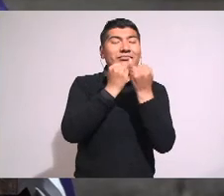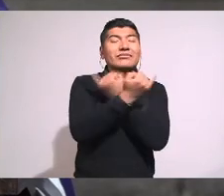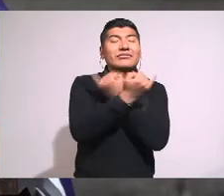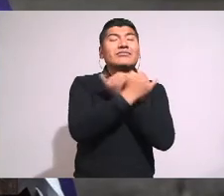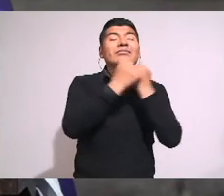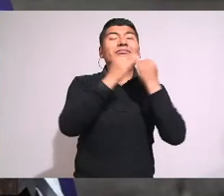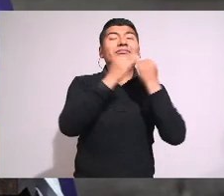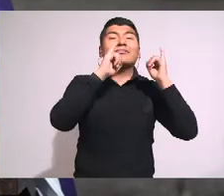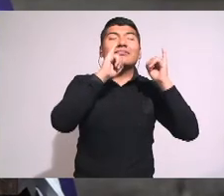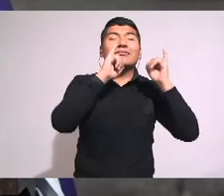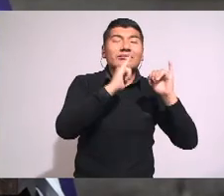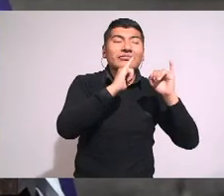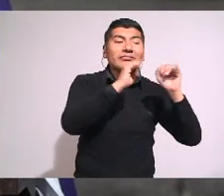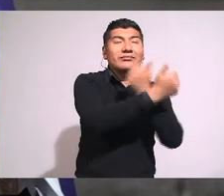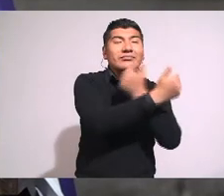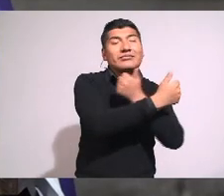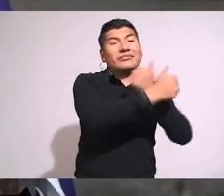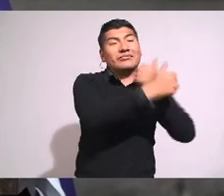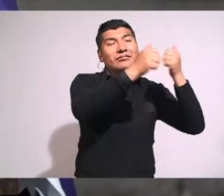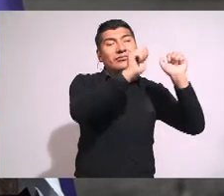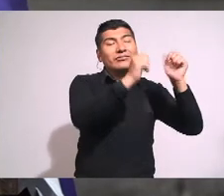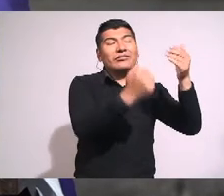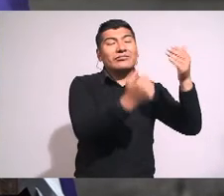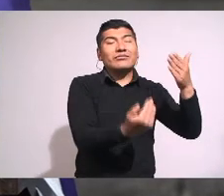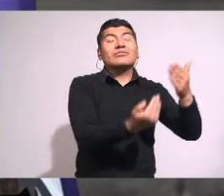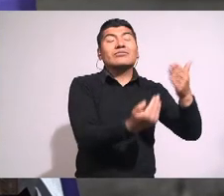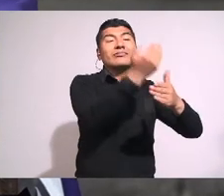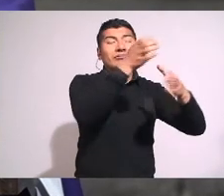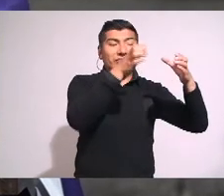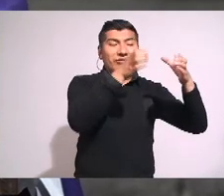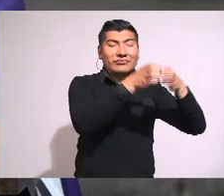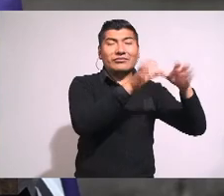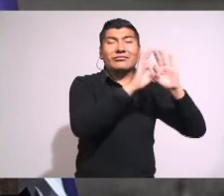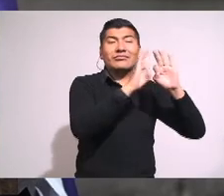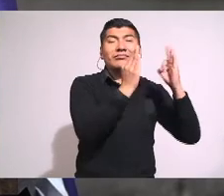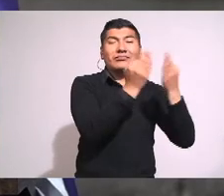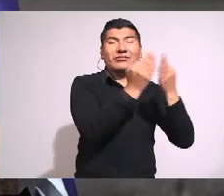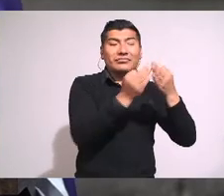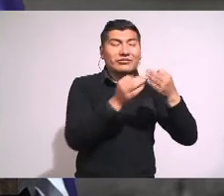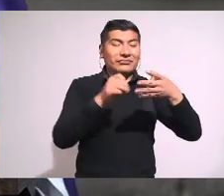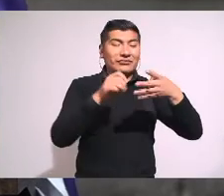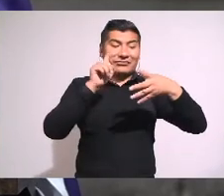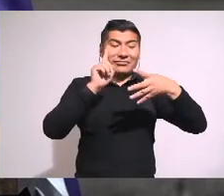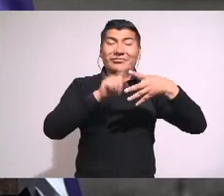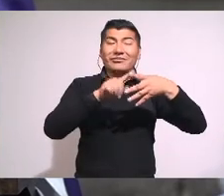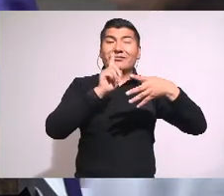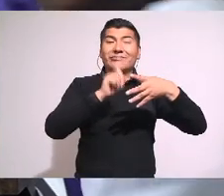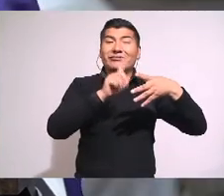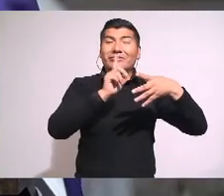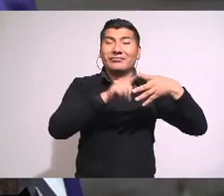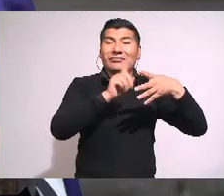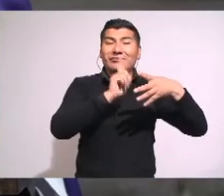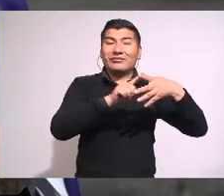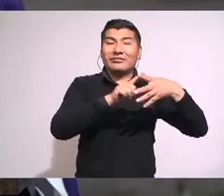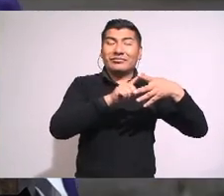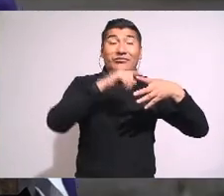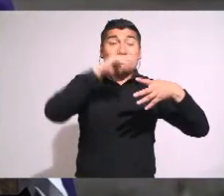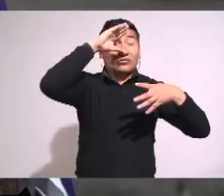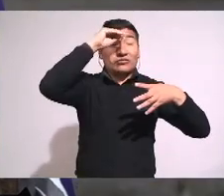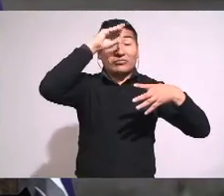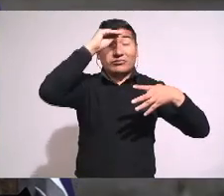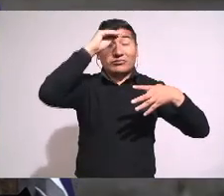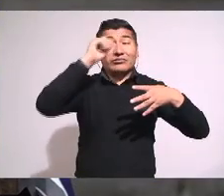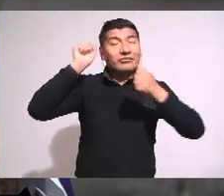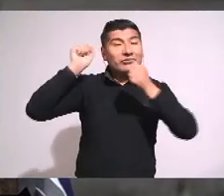independiente, autónoma, nueva. Y ese es el cuarto piso de nuestra torta. El hombre deja a